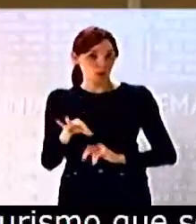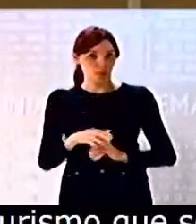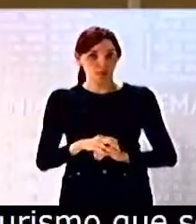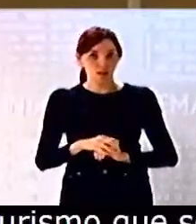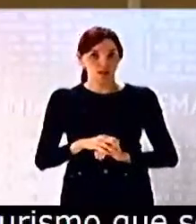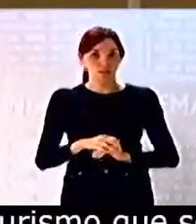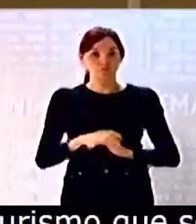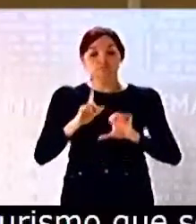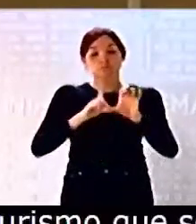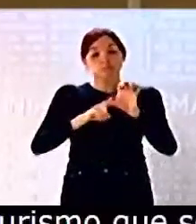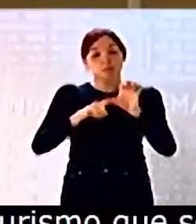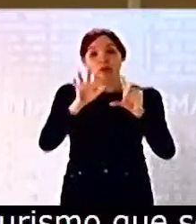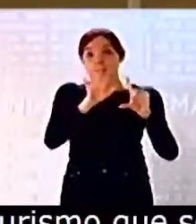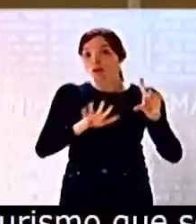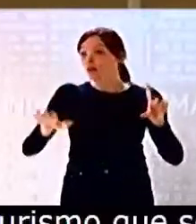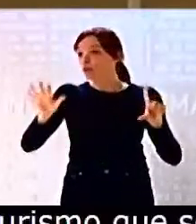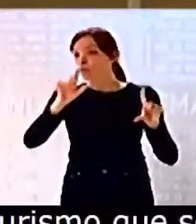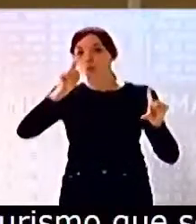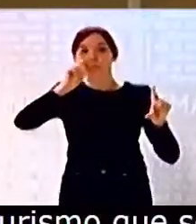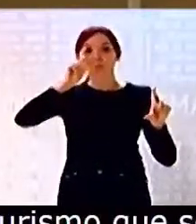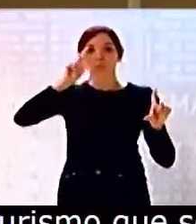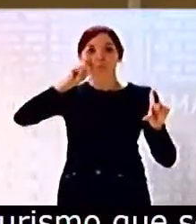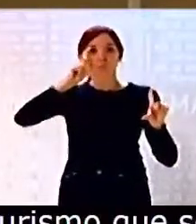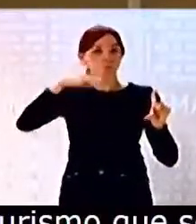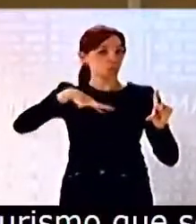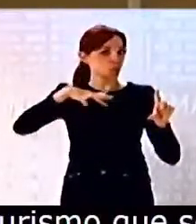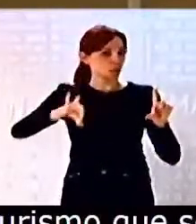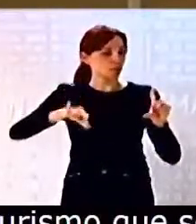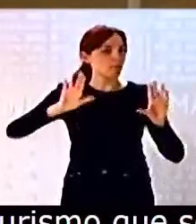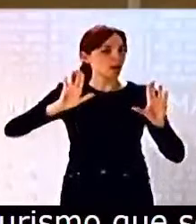comunidad autónoma de Extremadura, pero que se pueden ver